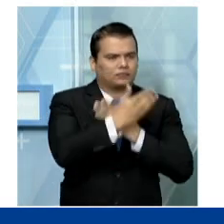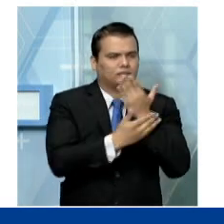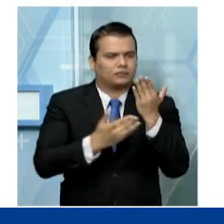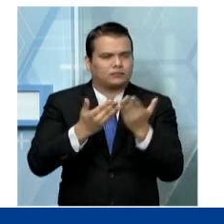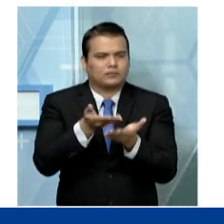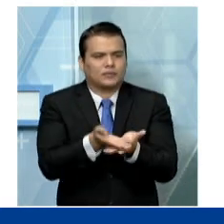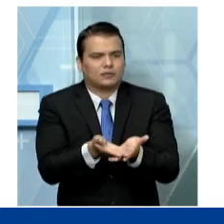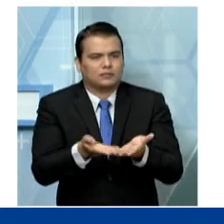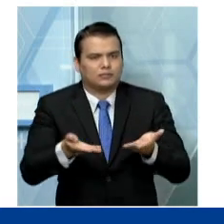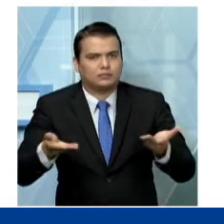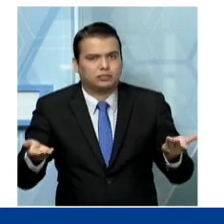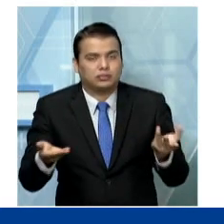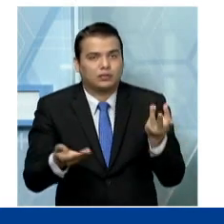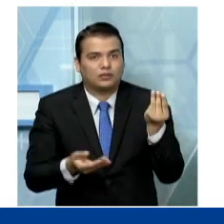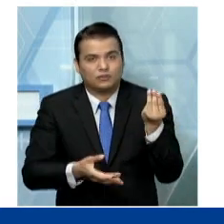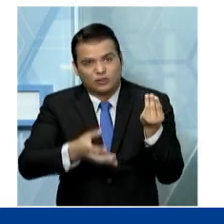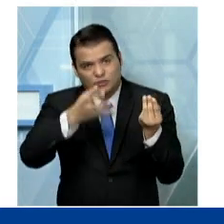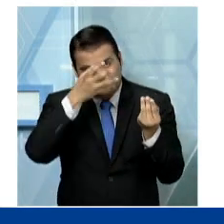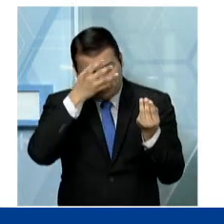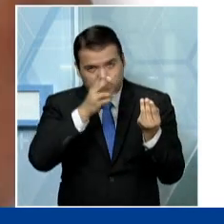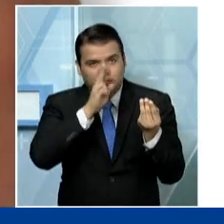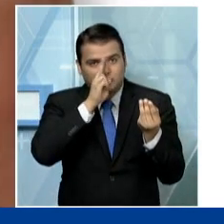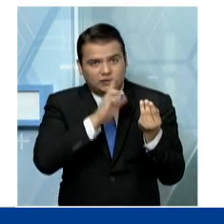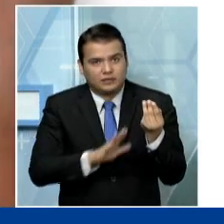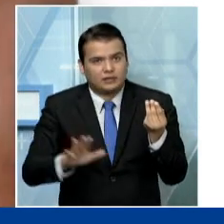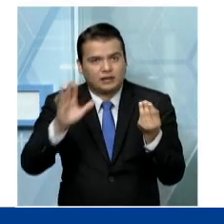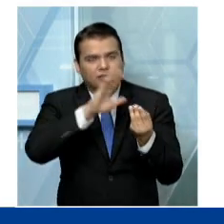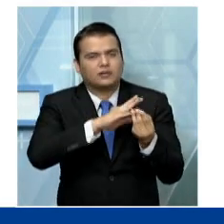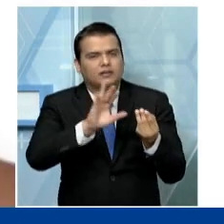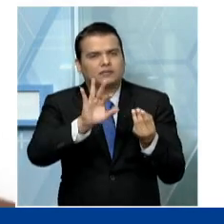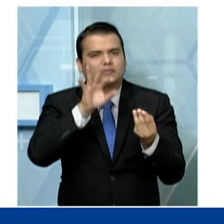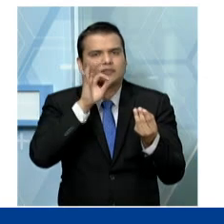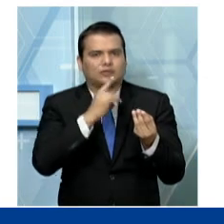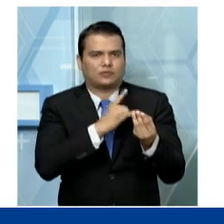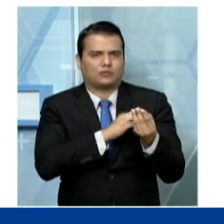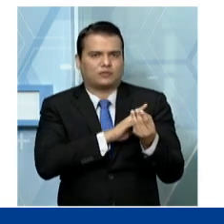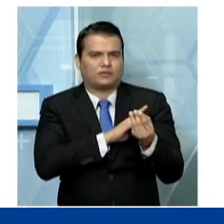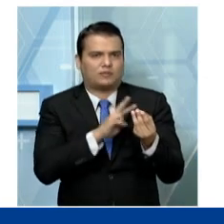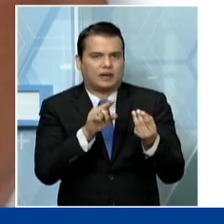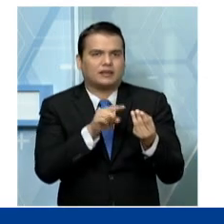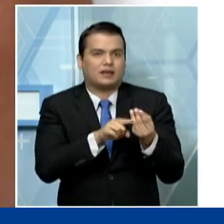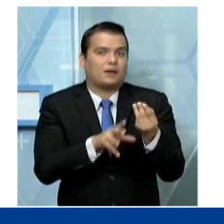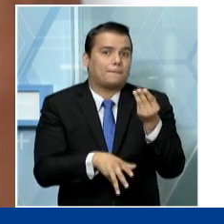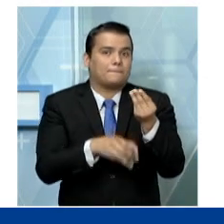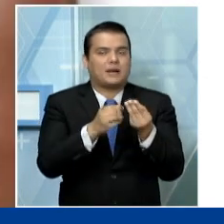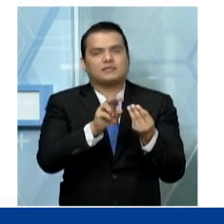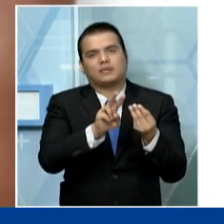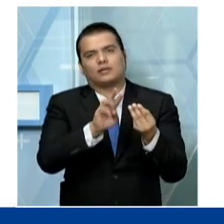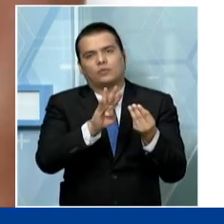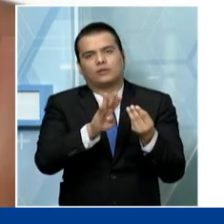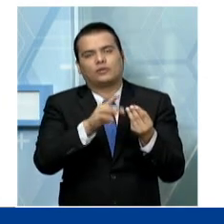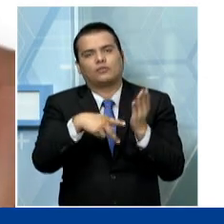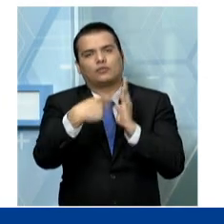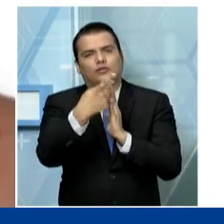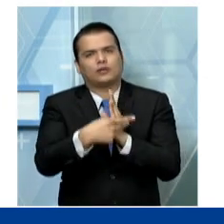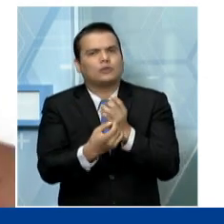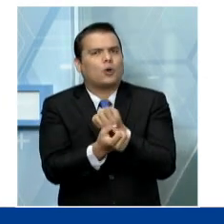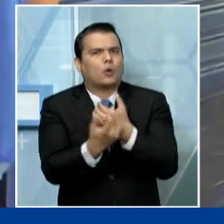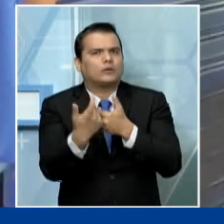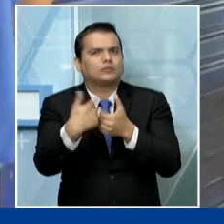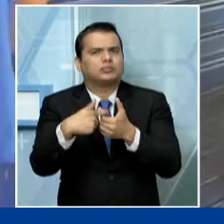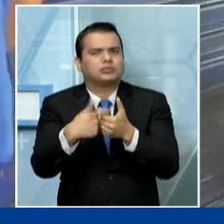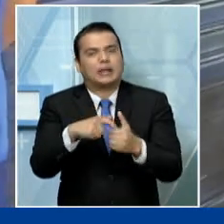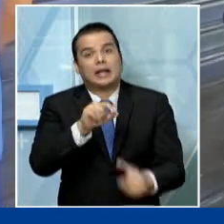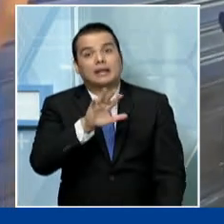revisión por paneles y expertos de todo el país quienes finalmente decidieron apoyar 25 proyectos de 531 radicados